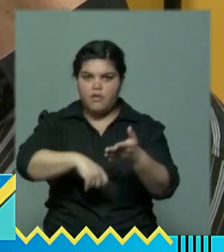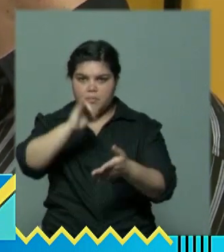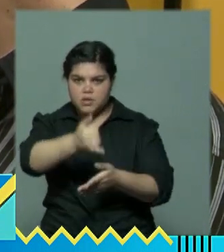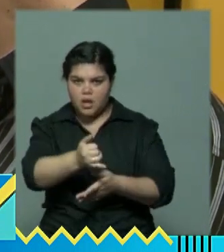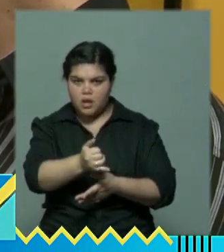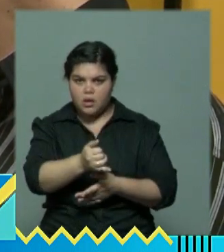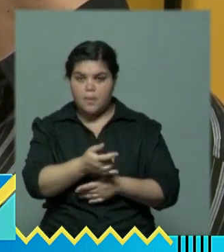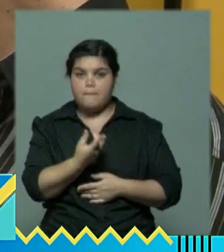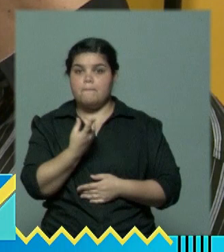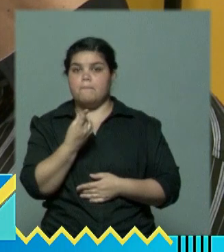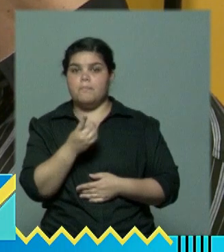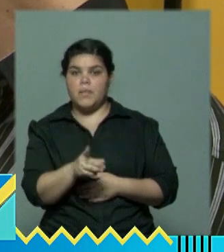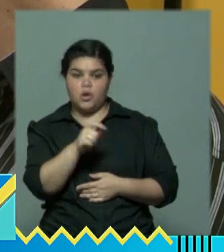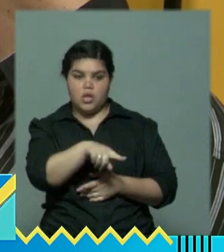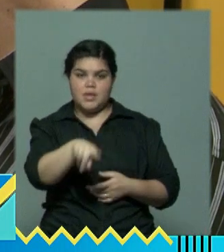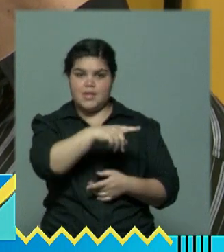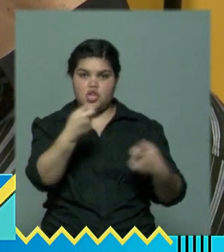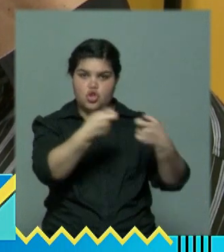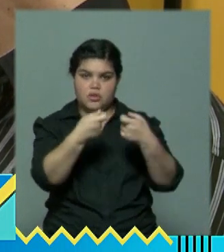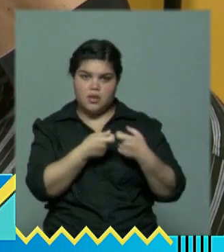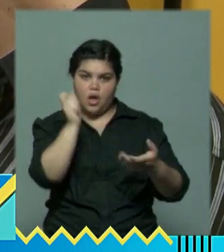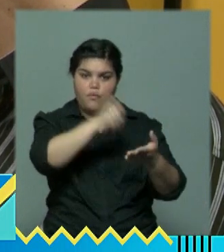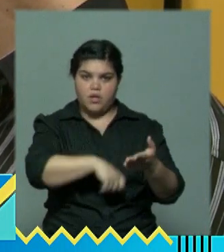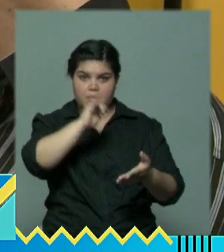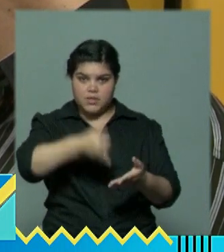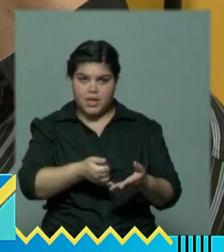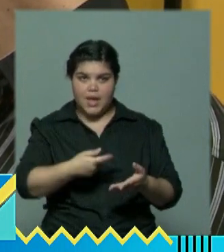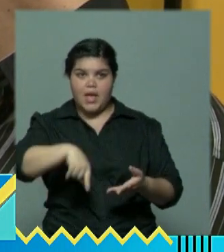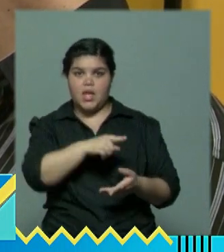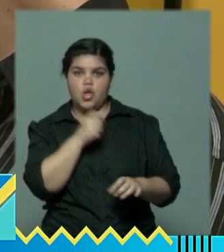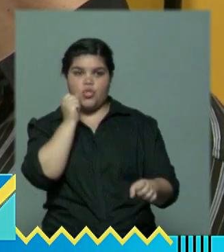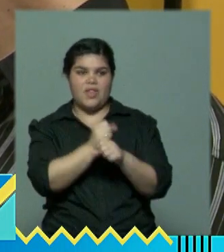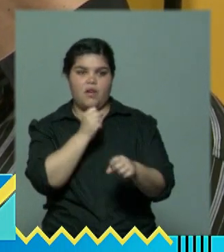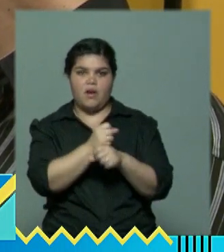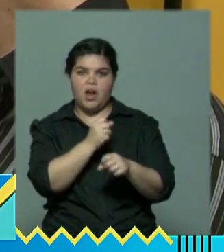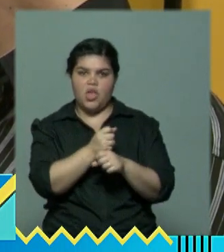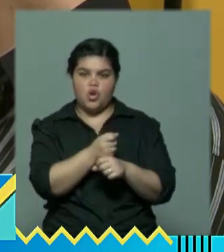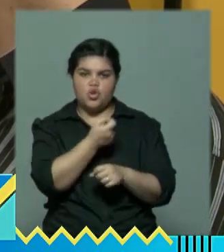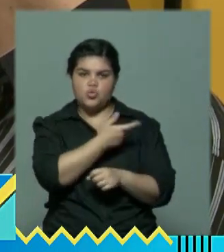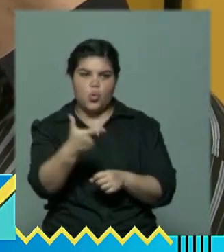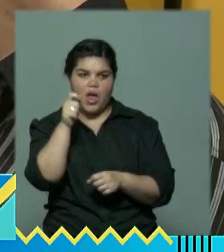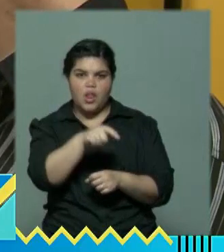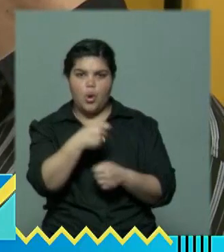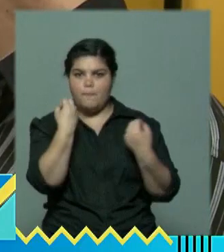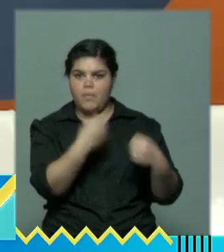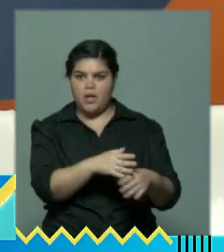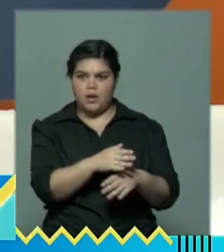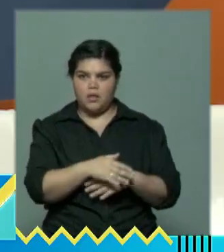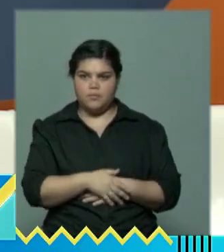evidentemente esos sindicatos que firmaron eso perdieron sus trabajadores poder adquisitivo. Dicho